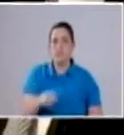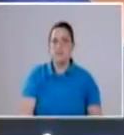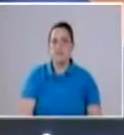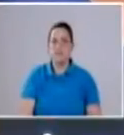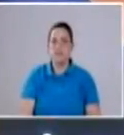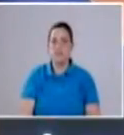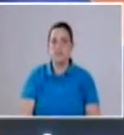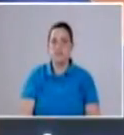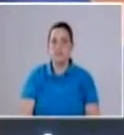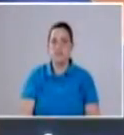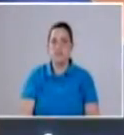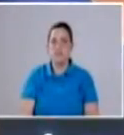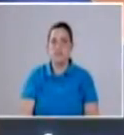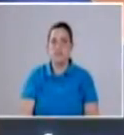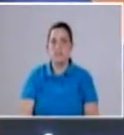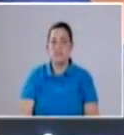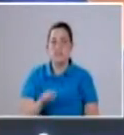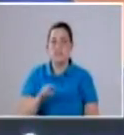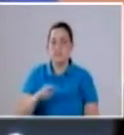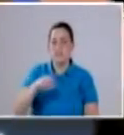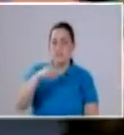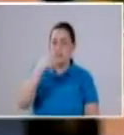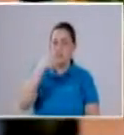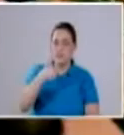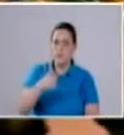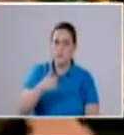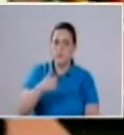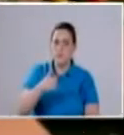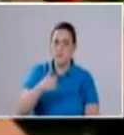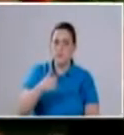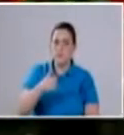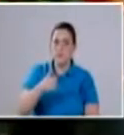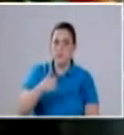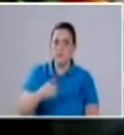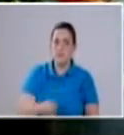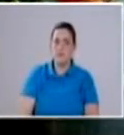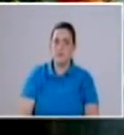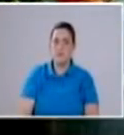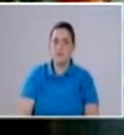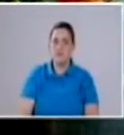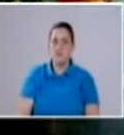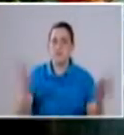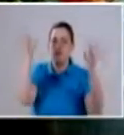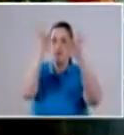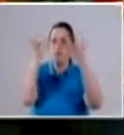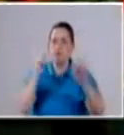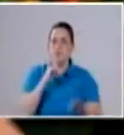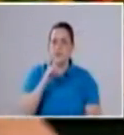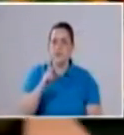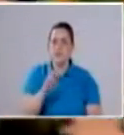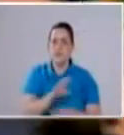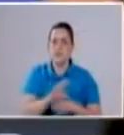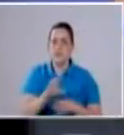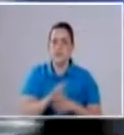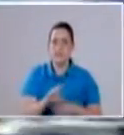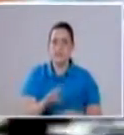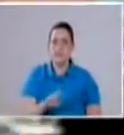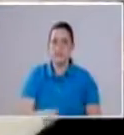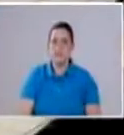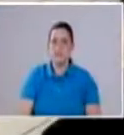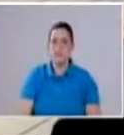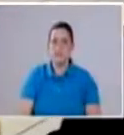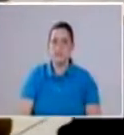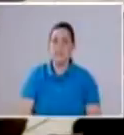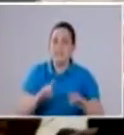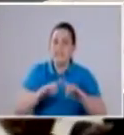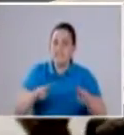concepto. Ese es un buen, porque aparte es trabajar. Pero fíjate, ella tiene